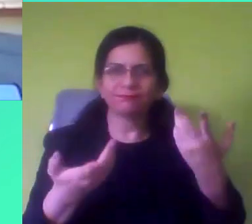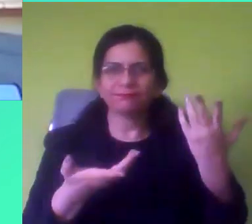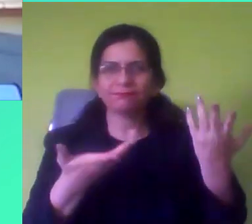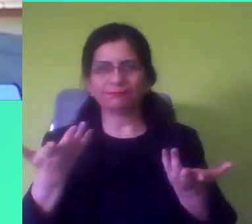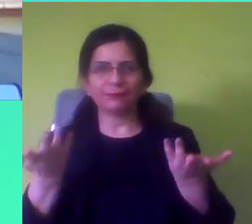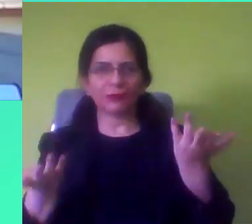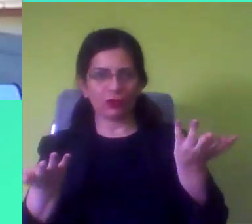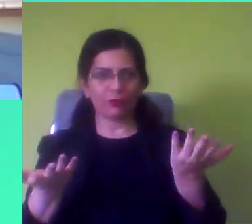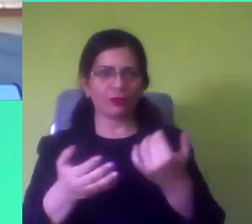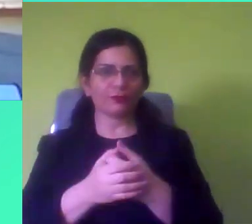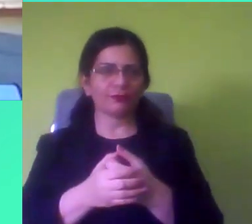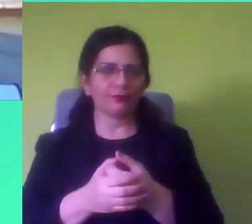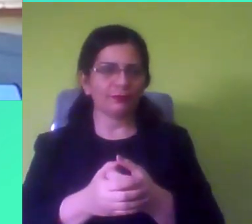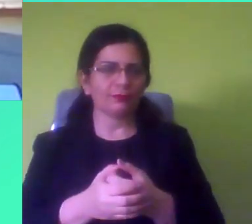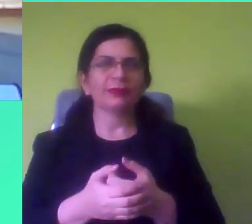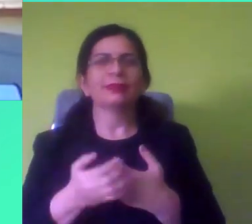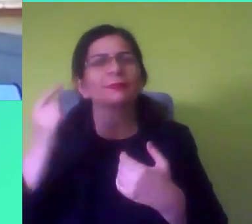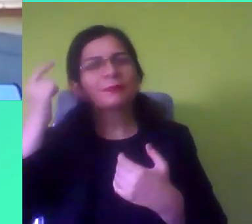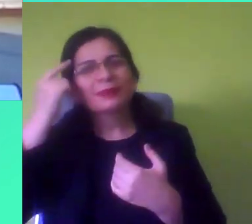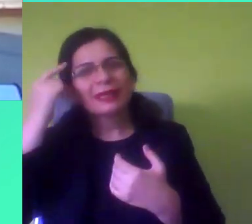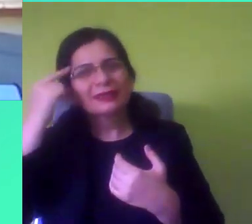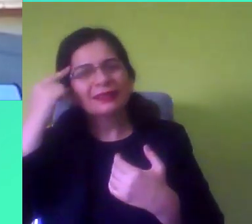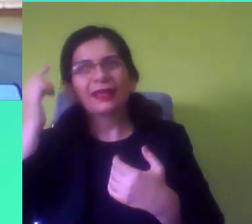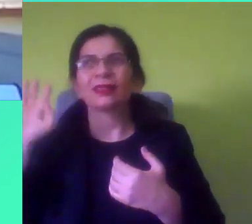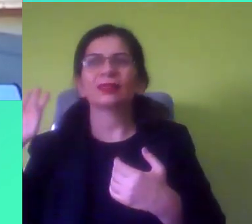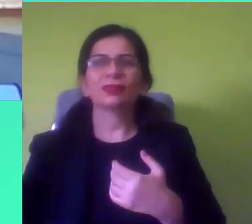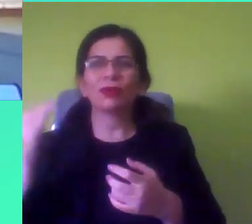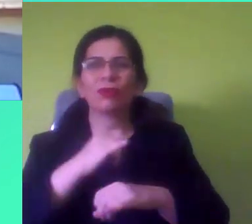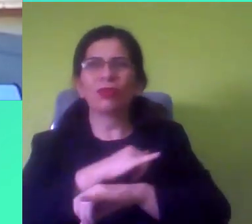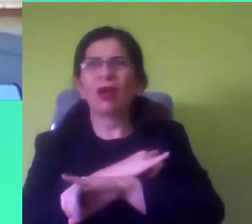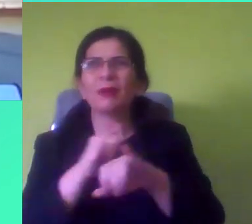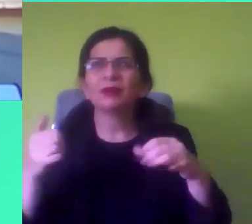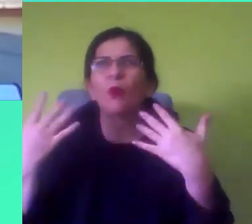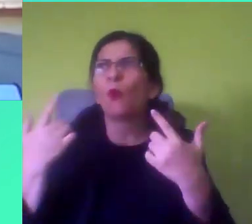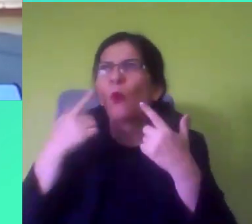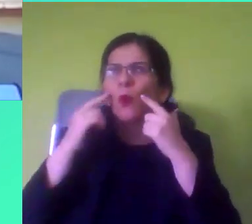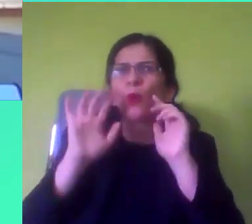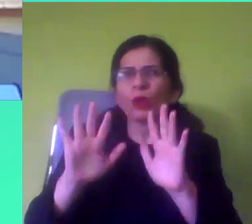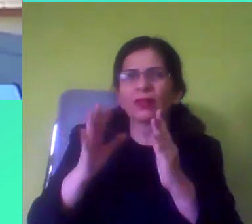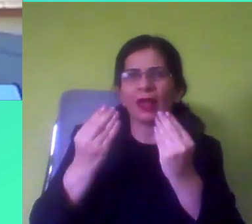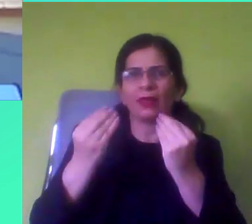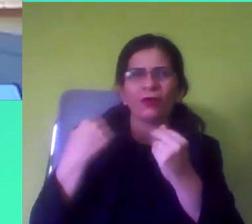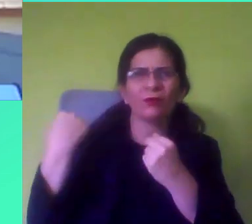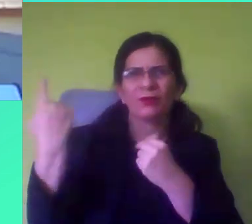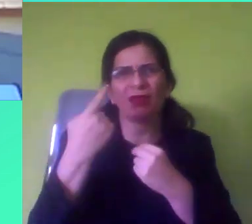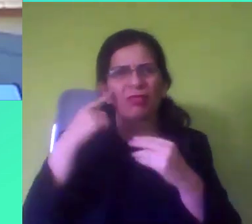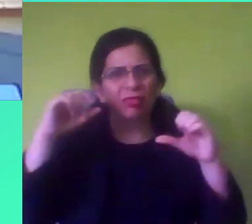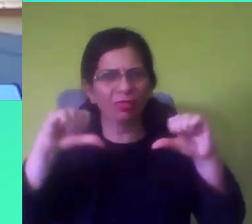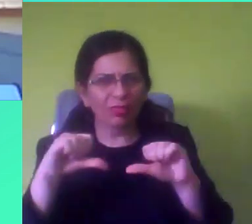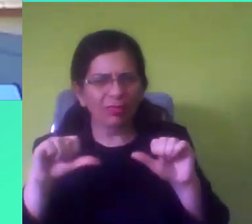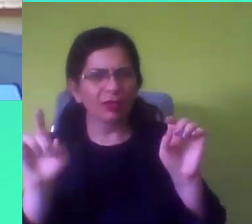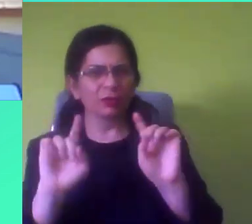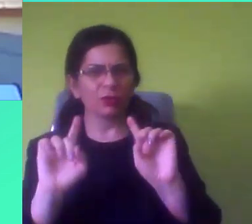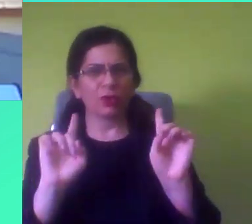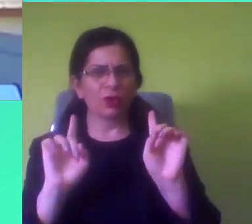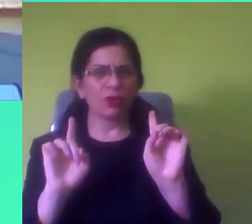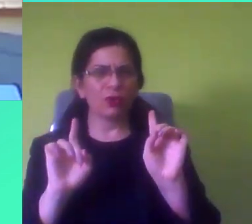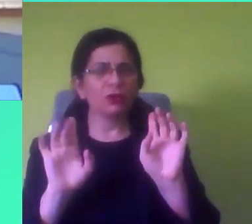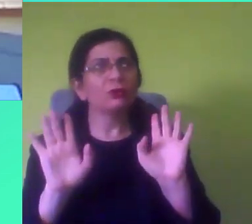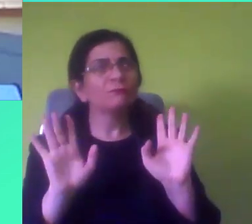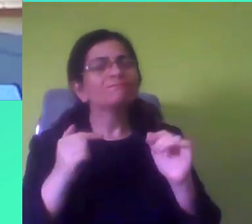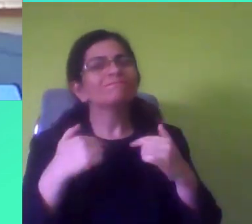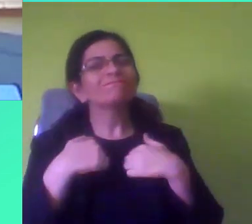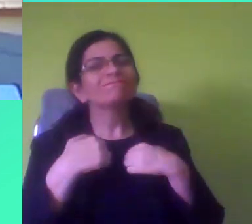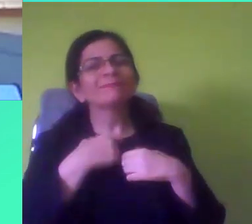se toma el mensaje del cambio climático como un mensaje negativo, un mensaje pesimista. Y me parece que